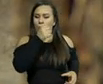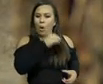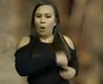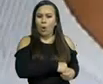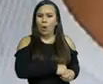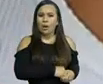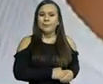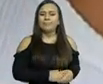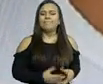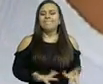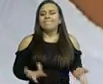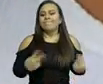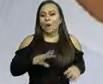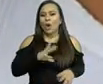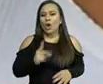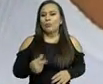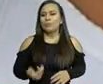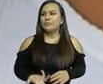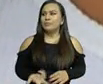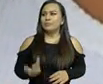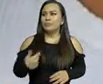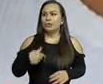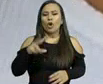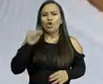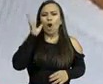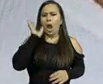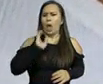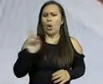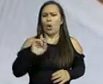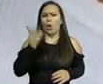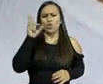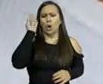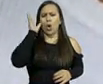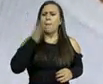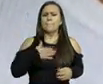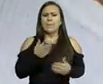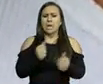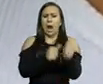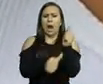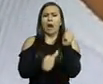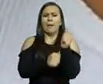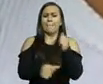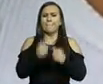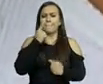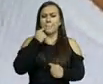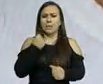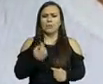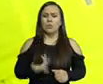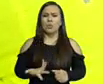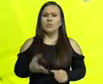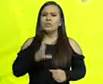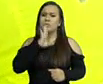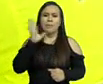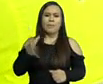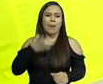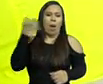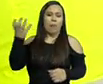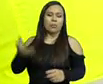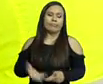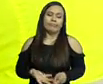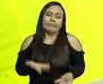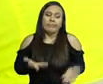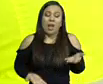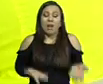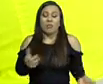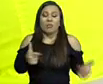imposible sinceramente no creo que sea por eso pero mi hermano tiene una persona que no se dejaba el año informó